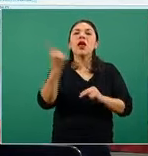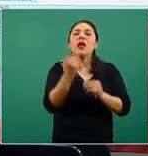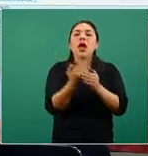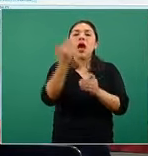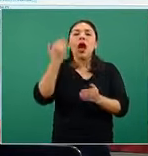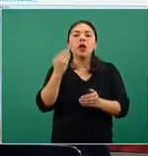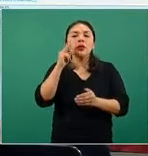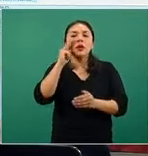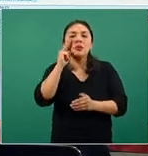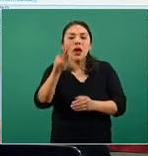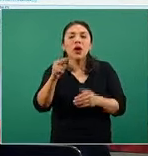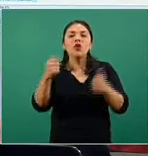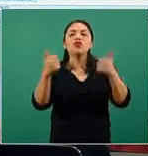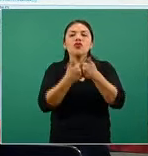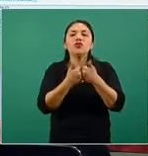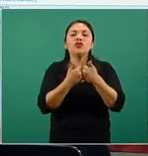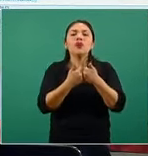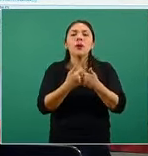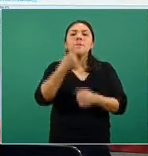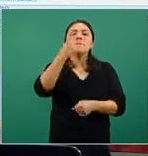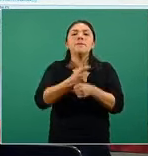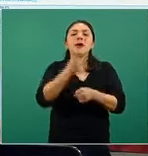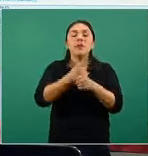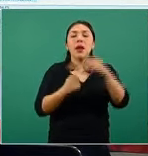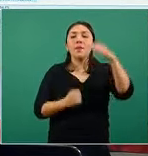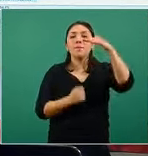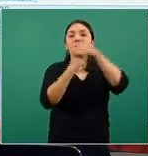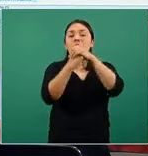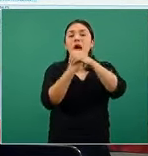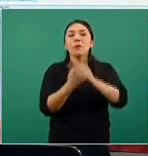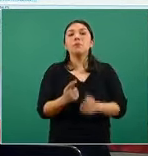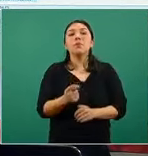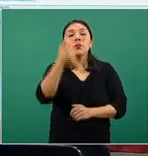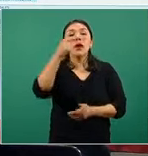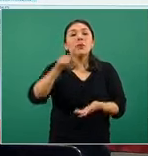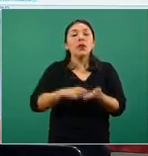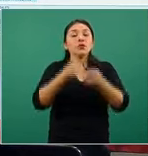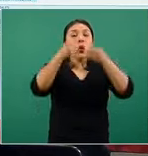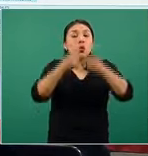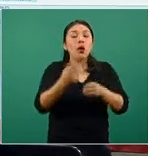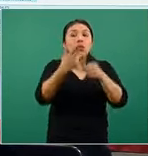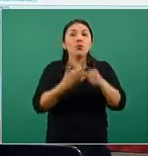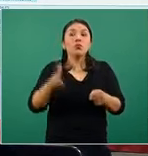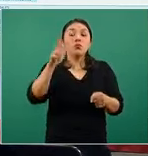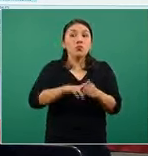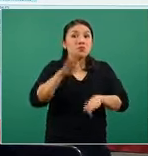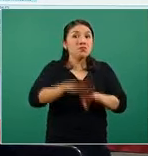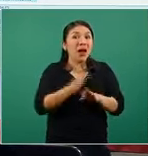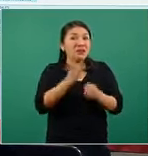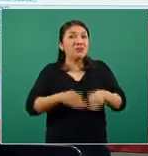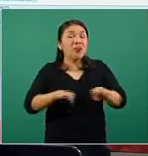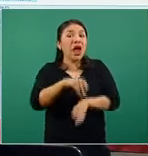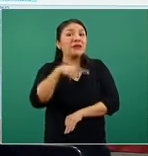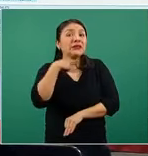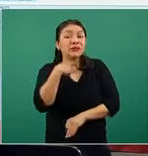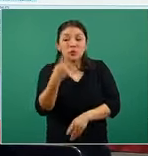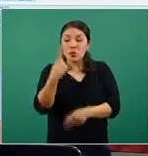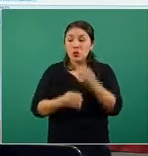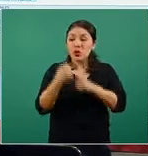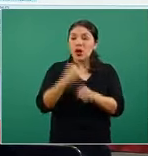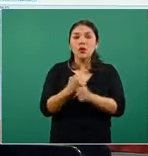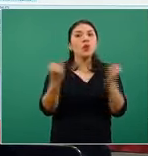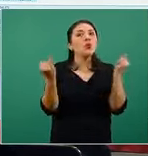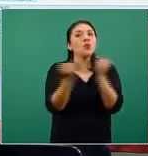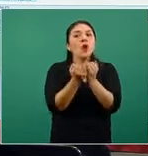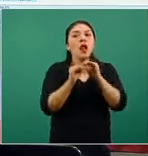en su momento en el primer pico, en la primera carga de ocupación importante que tuvimos el año